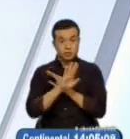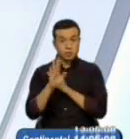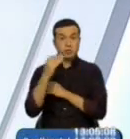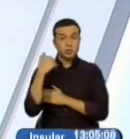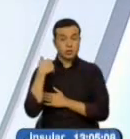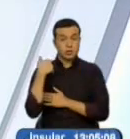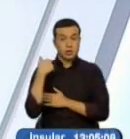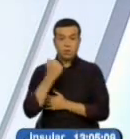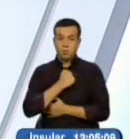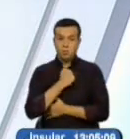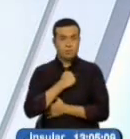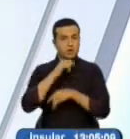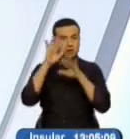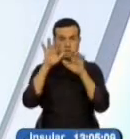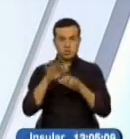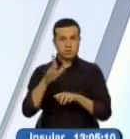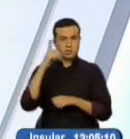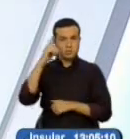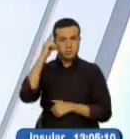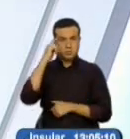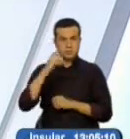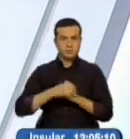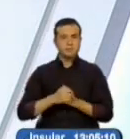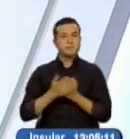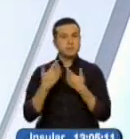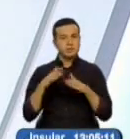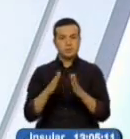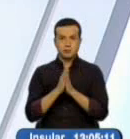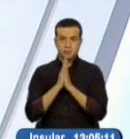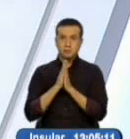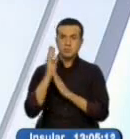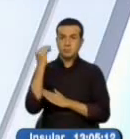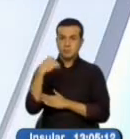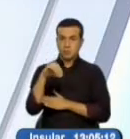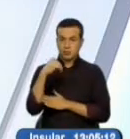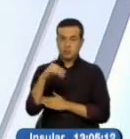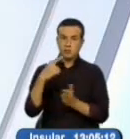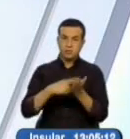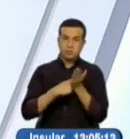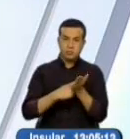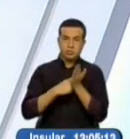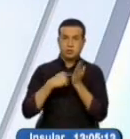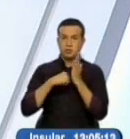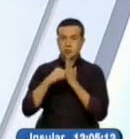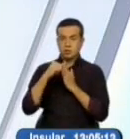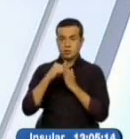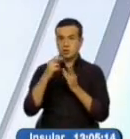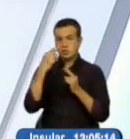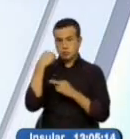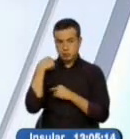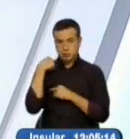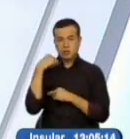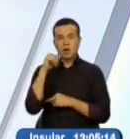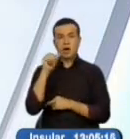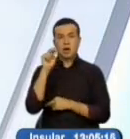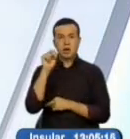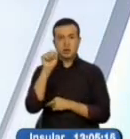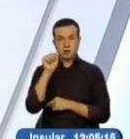una propia Secretaría de Estado. Por ello, mantendrá este miércoles una reunión con la ministra del ramo, Ana